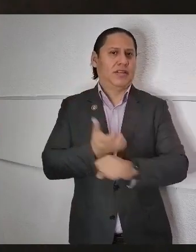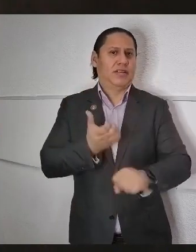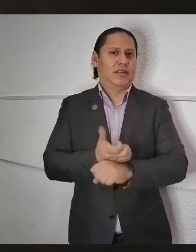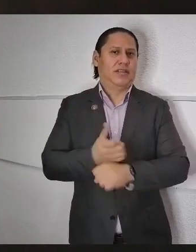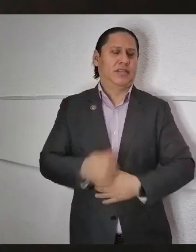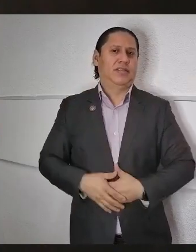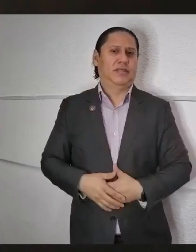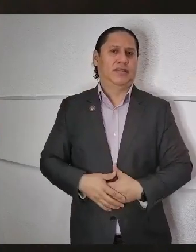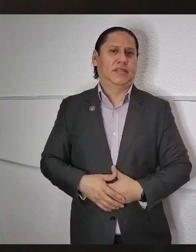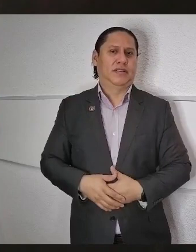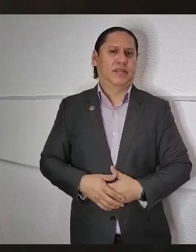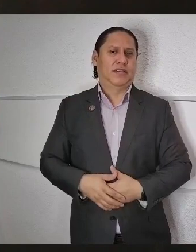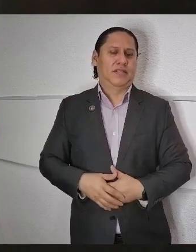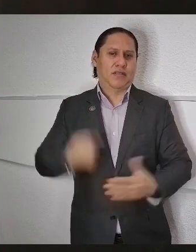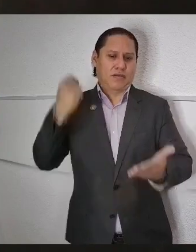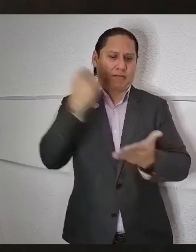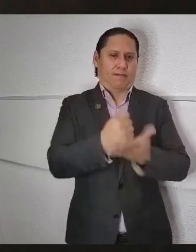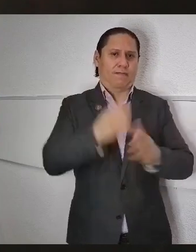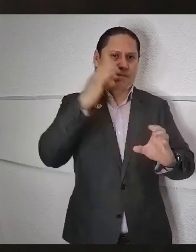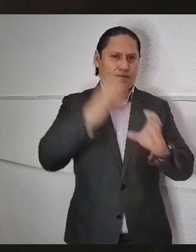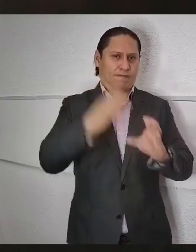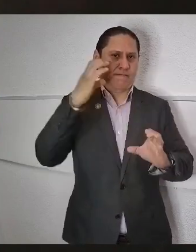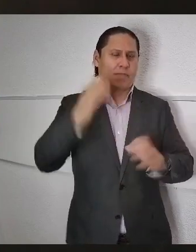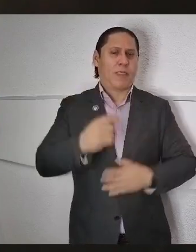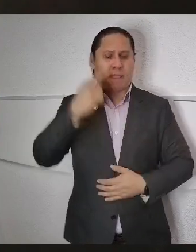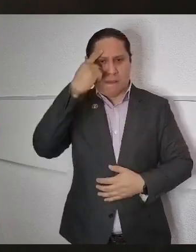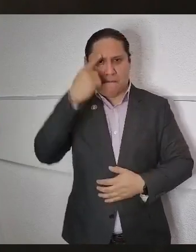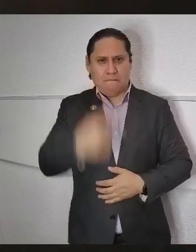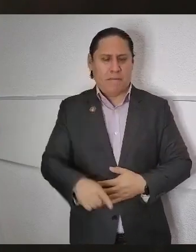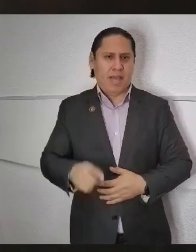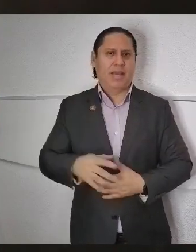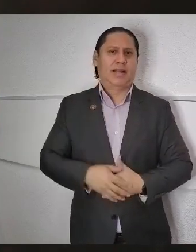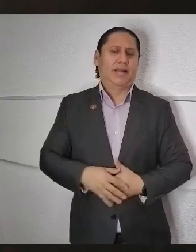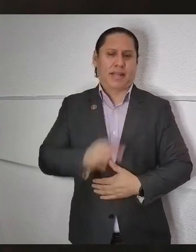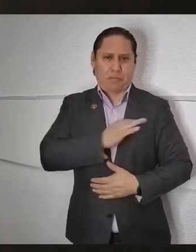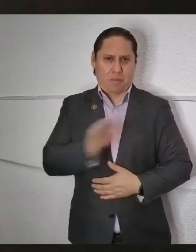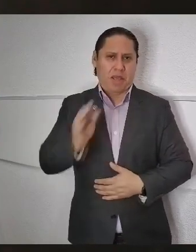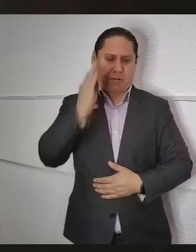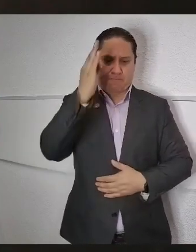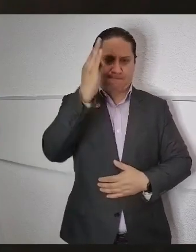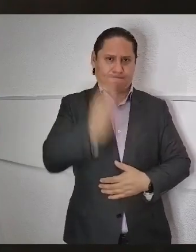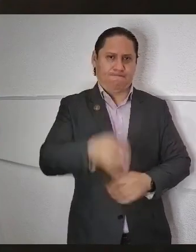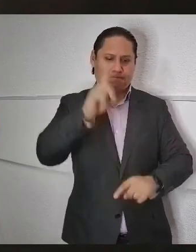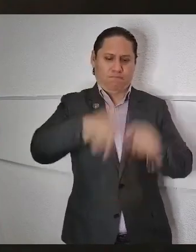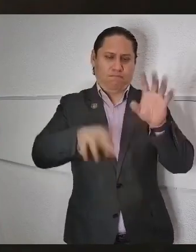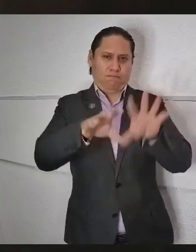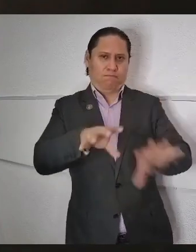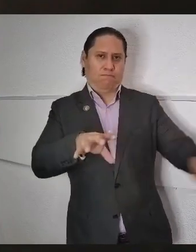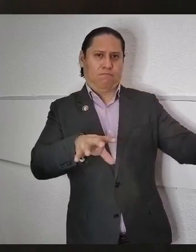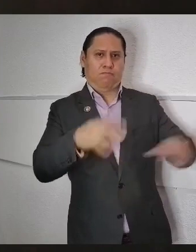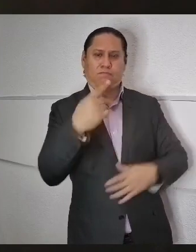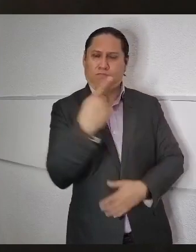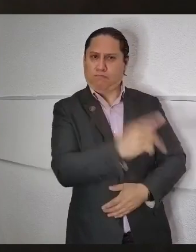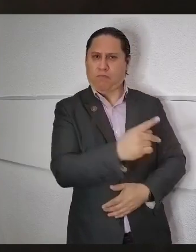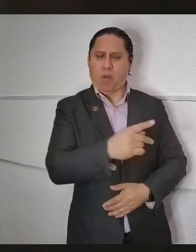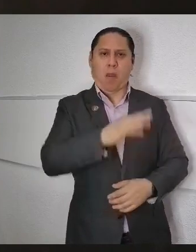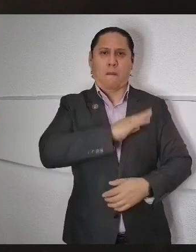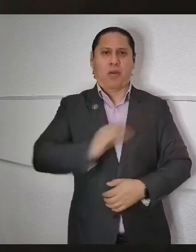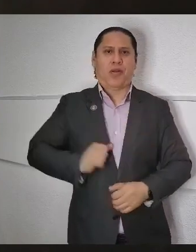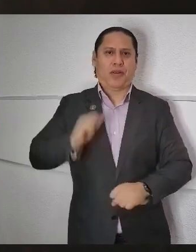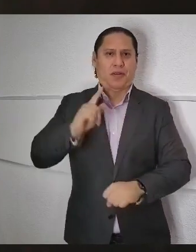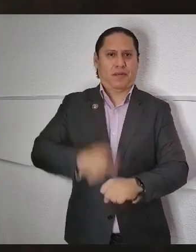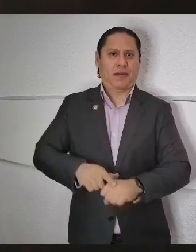Estado, debidamente certificada, para obtener la autorización de desincorporación del patrimonio